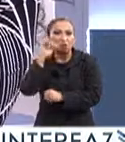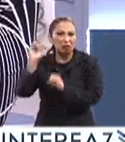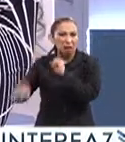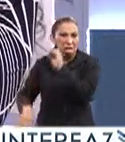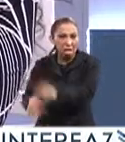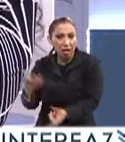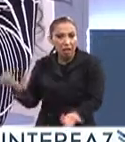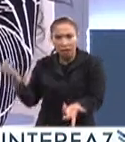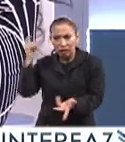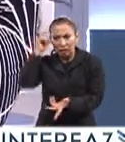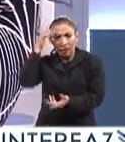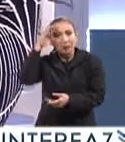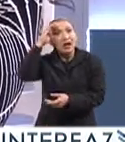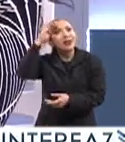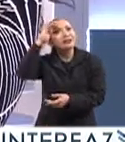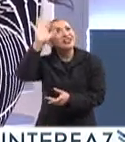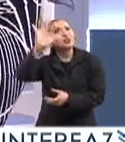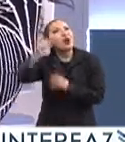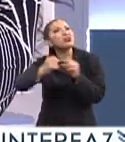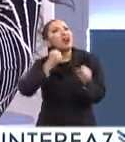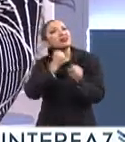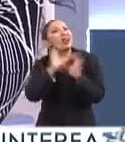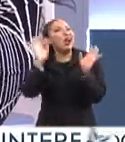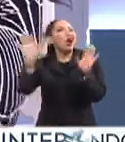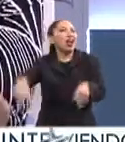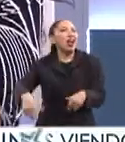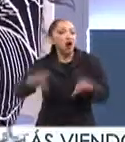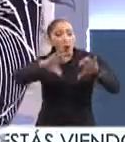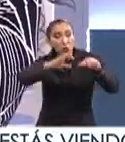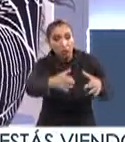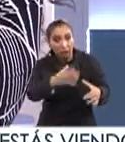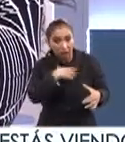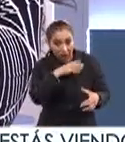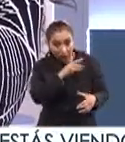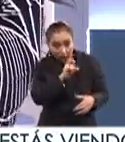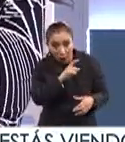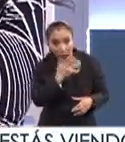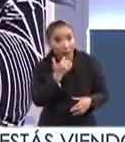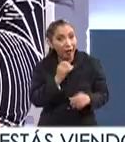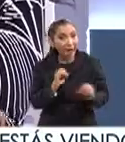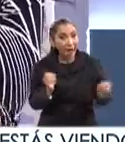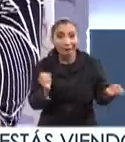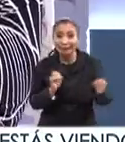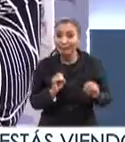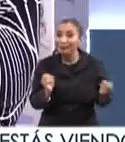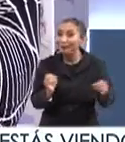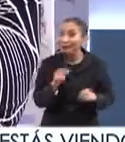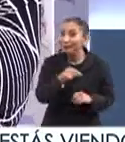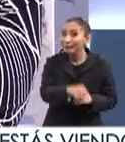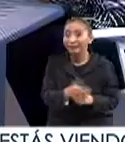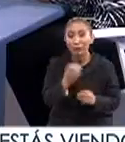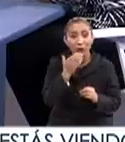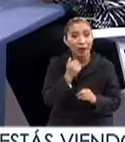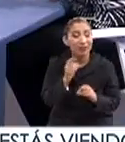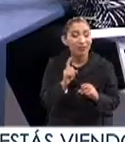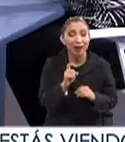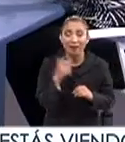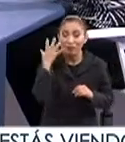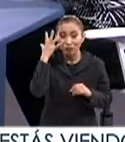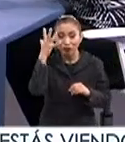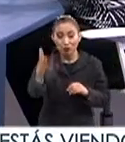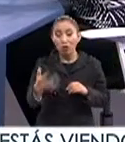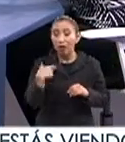contaminando, difícilmente pensamos que en 50 años las comunidades van a tener acceso a agua, difícilmente van a tener acceso